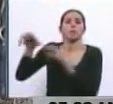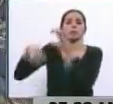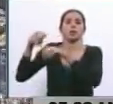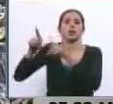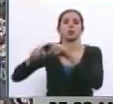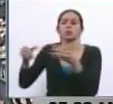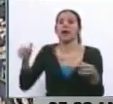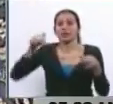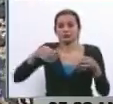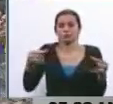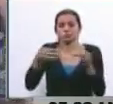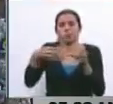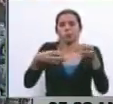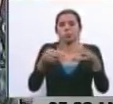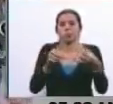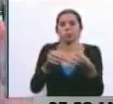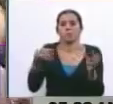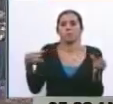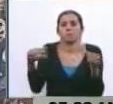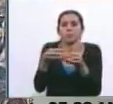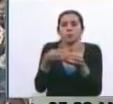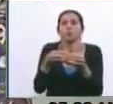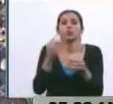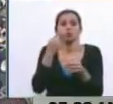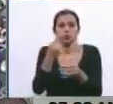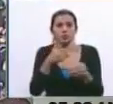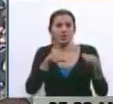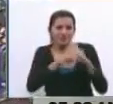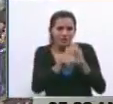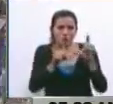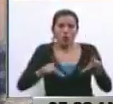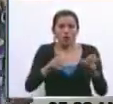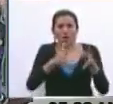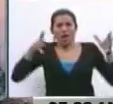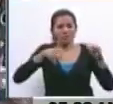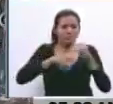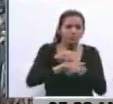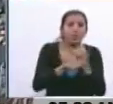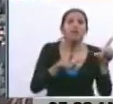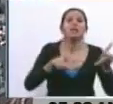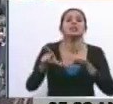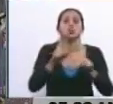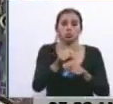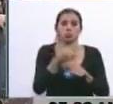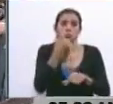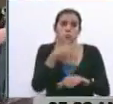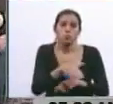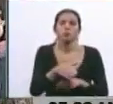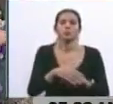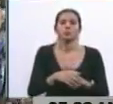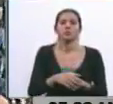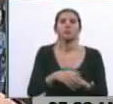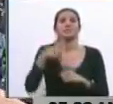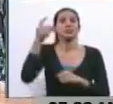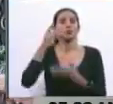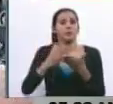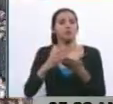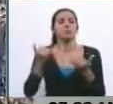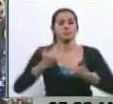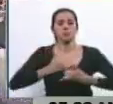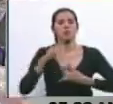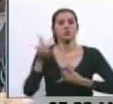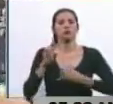acá. La segunda fase, que ya vi el galpón que Betelca lo tiene listo, para en la segunda fase empezar